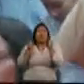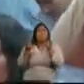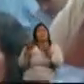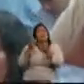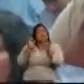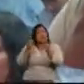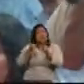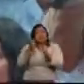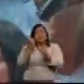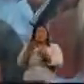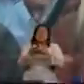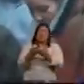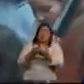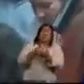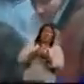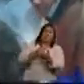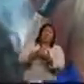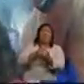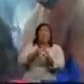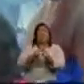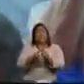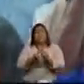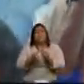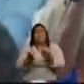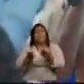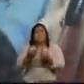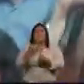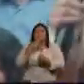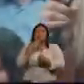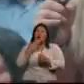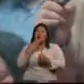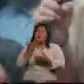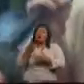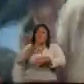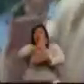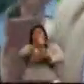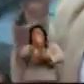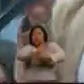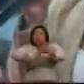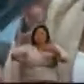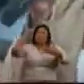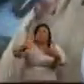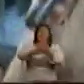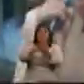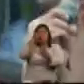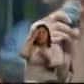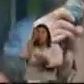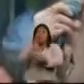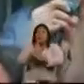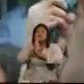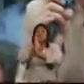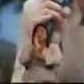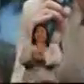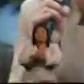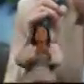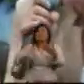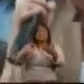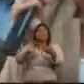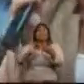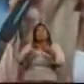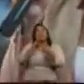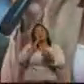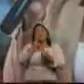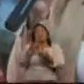de desestabilización, de generar el caos, porque siempre del caos